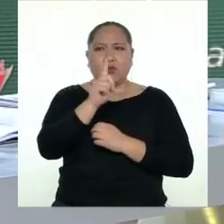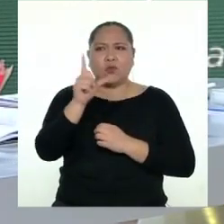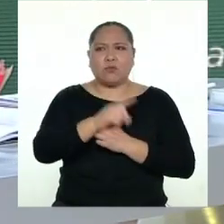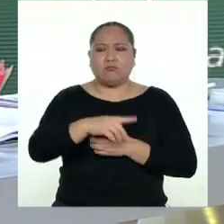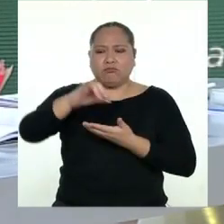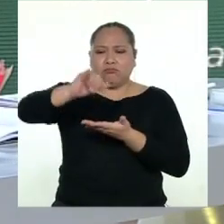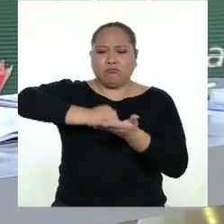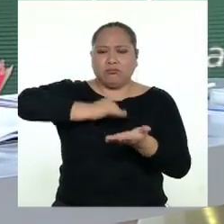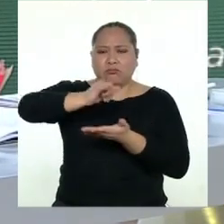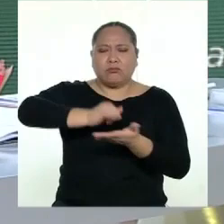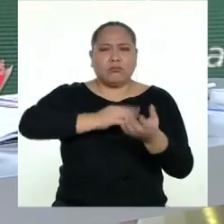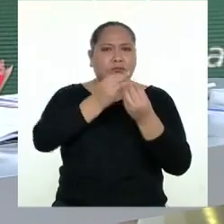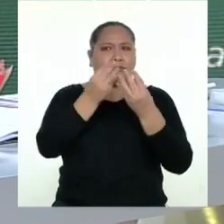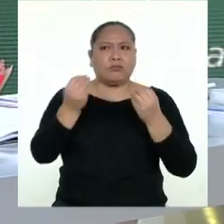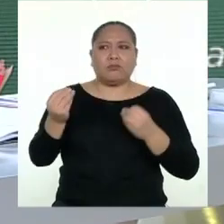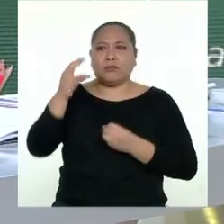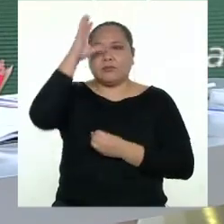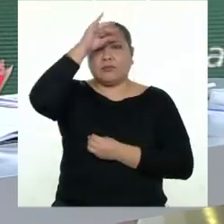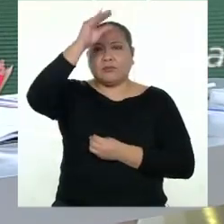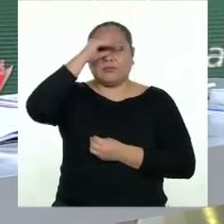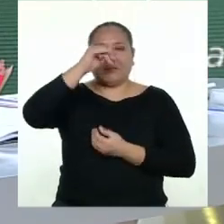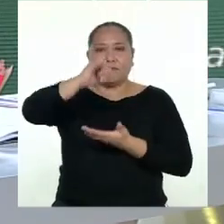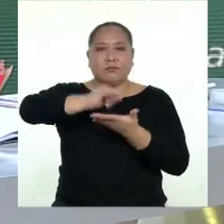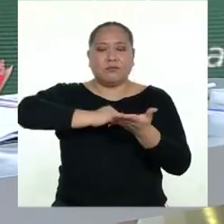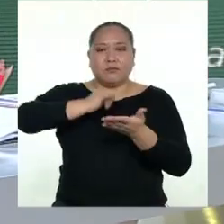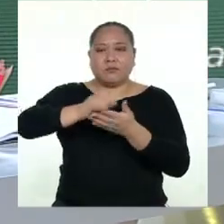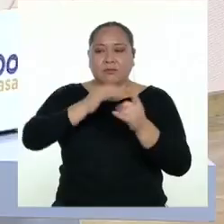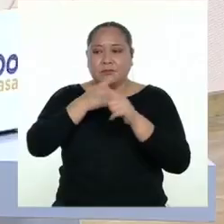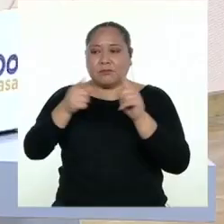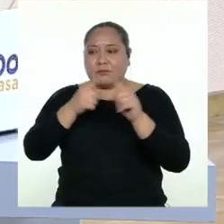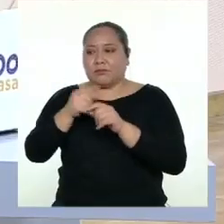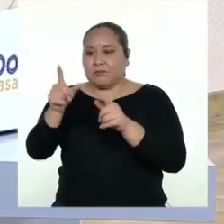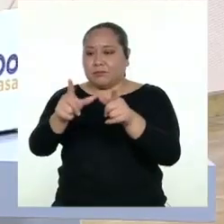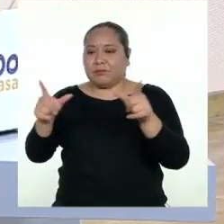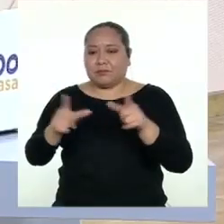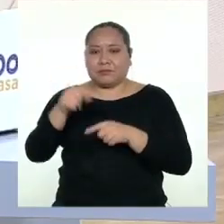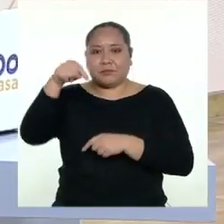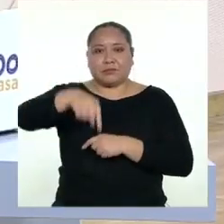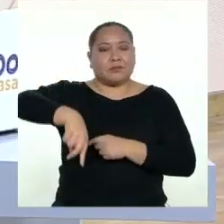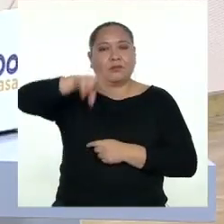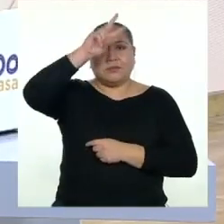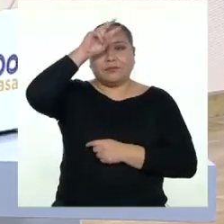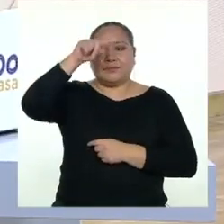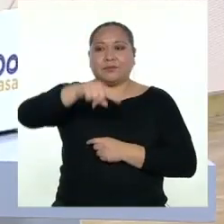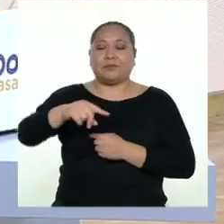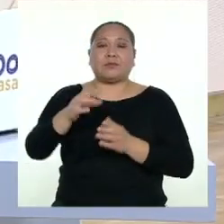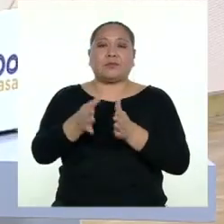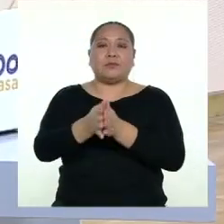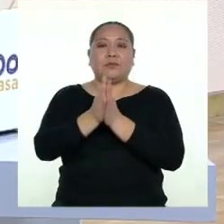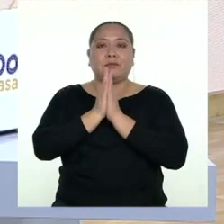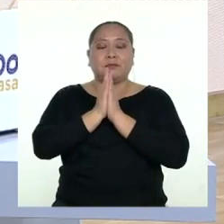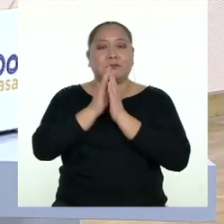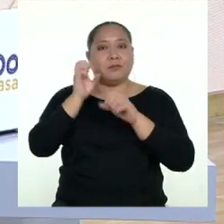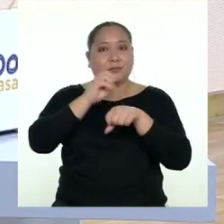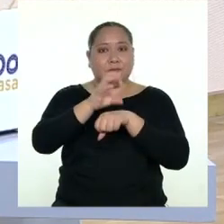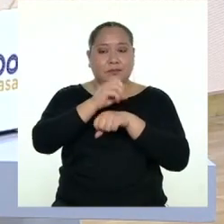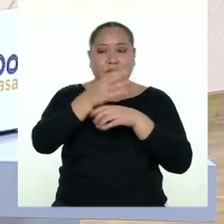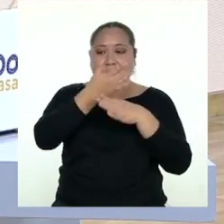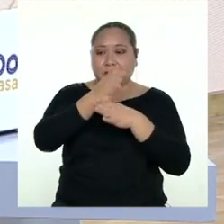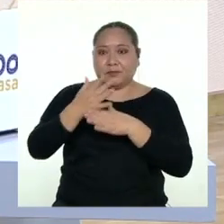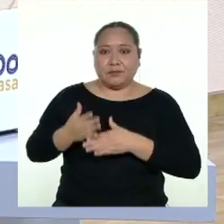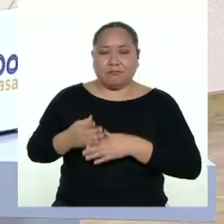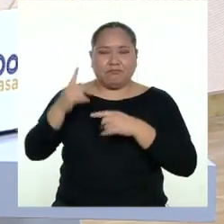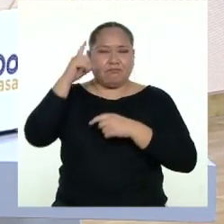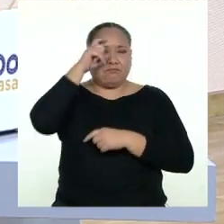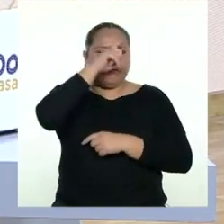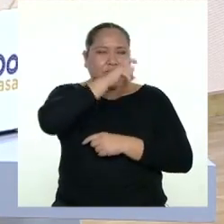mensajes de chicas y chicos que nos ven en distintos lugares del Perú. Todos ellos pidiéndome consejos y compartiendo las dificultades